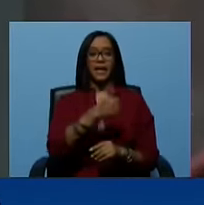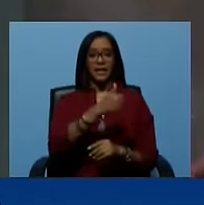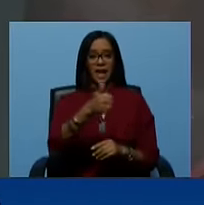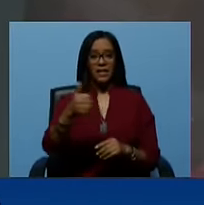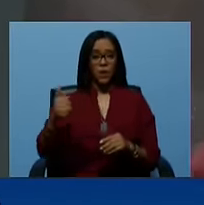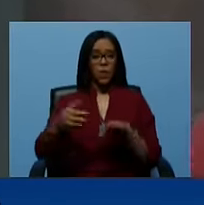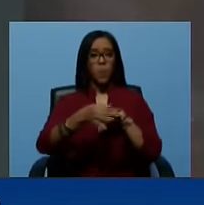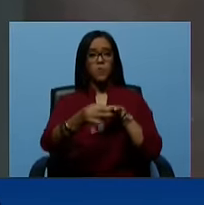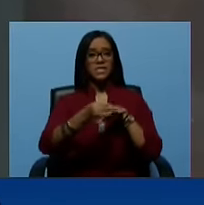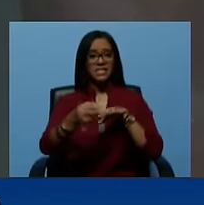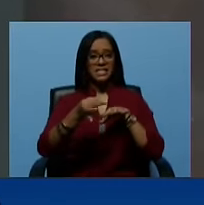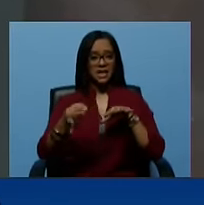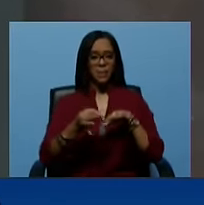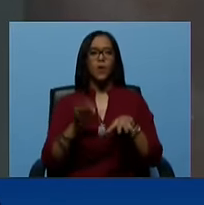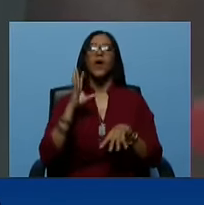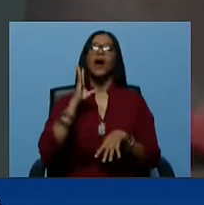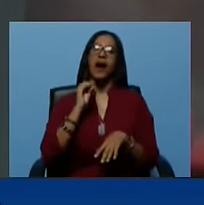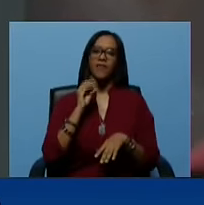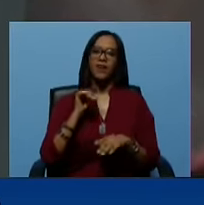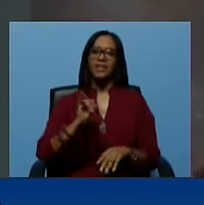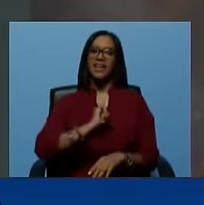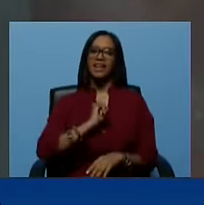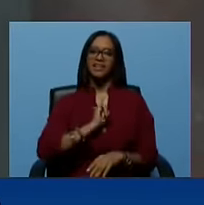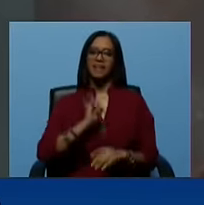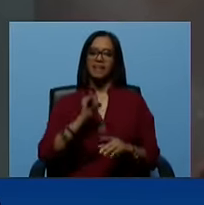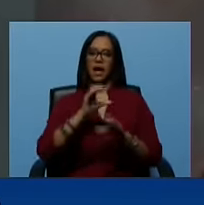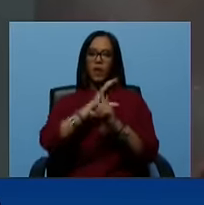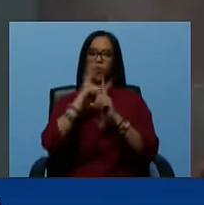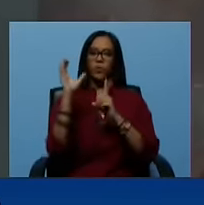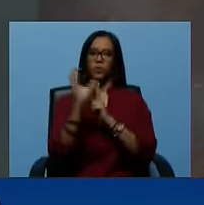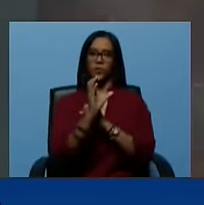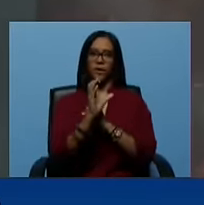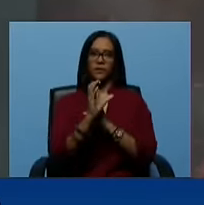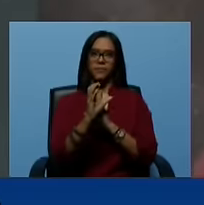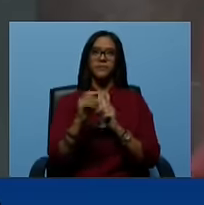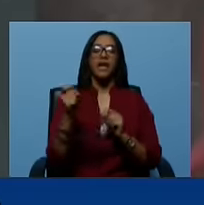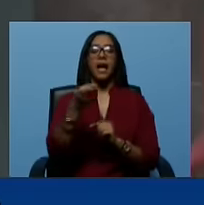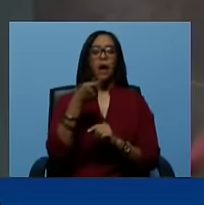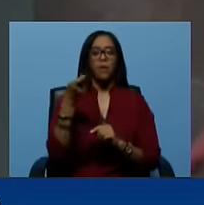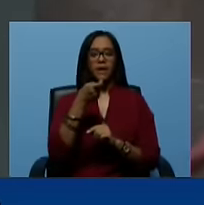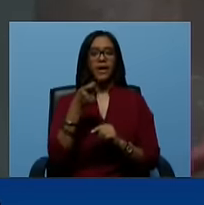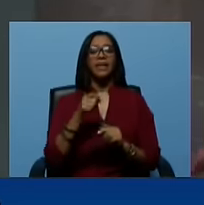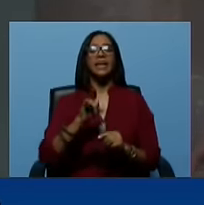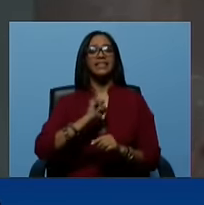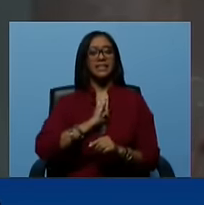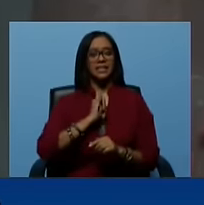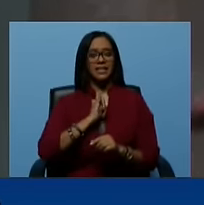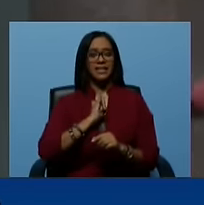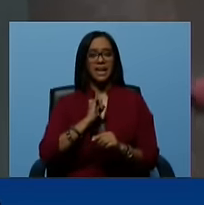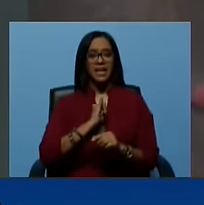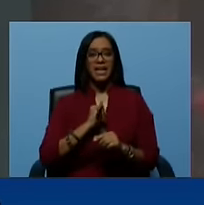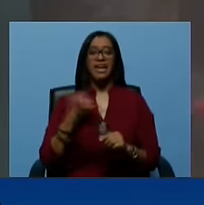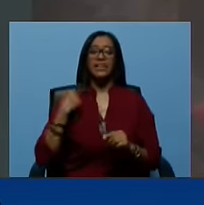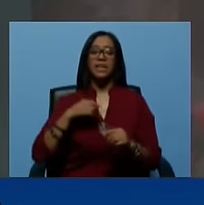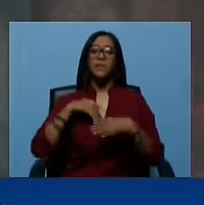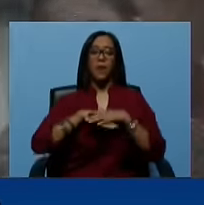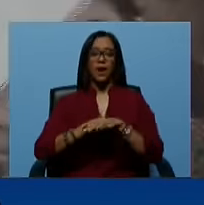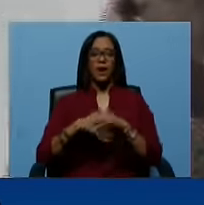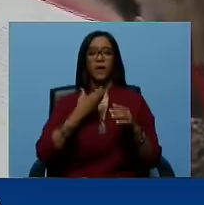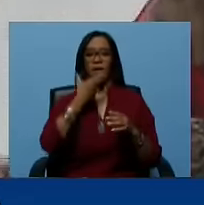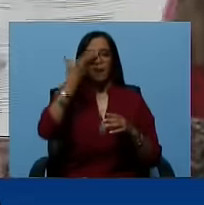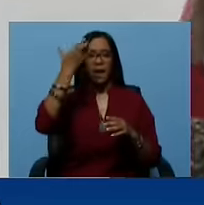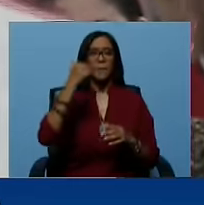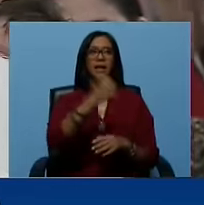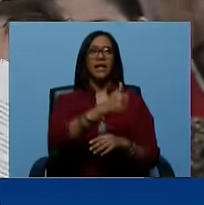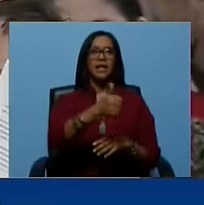a hablar de la identidad cultural, a buscar esa identidad que tenemos tatuada en el alma cada joven